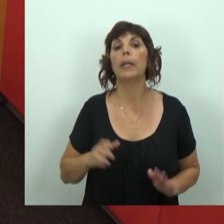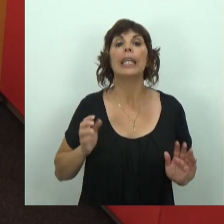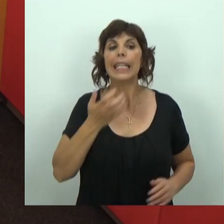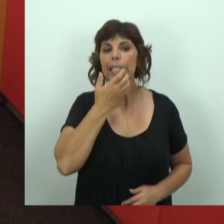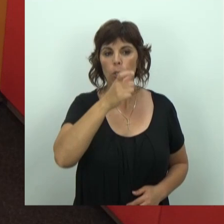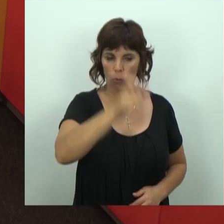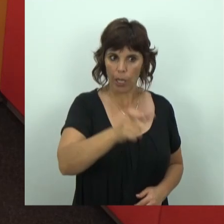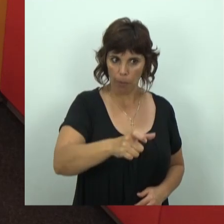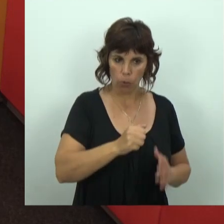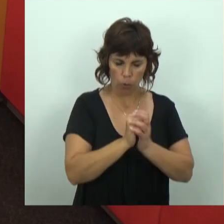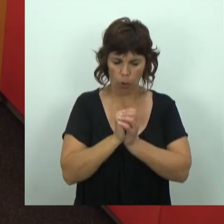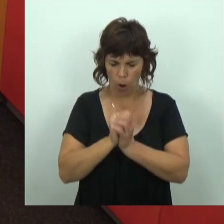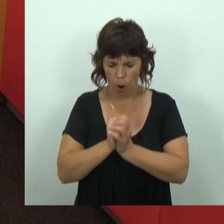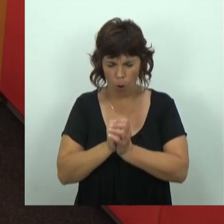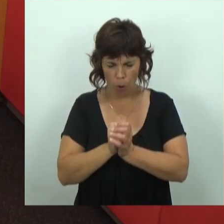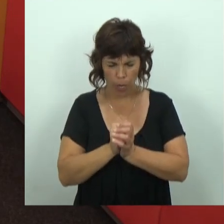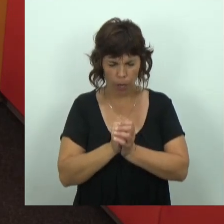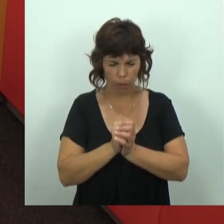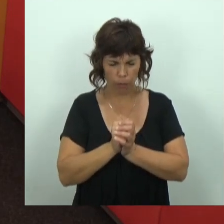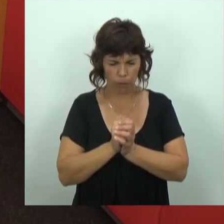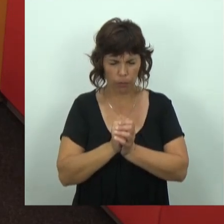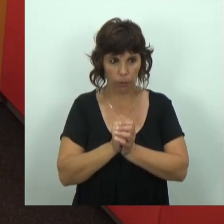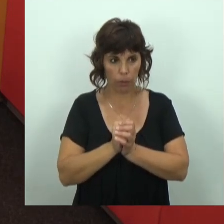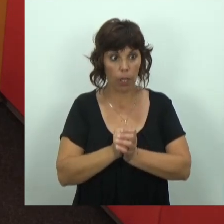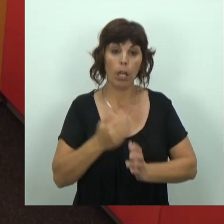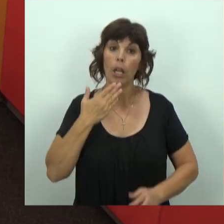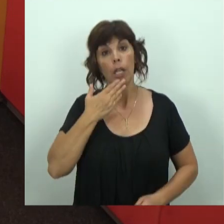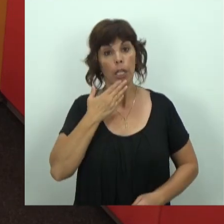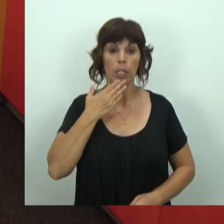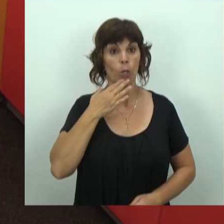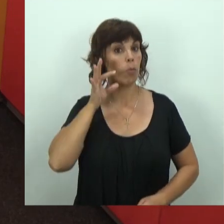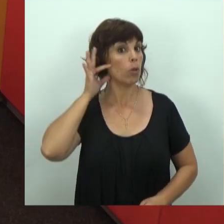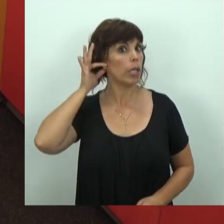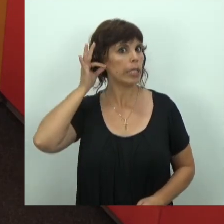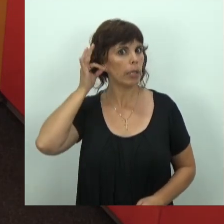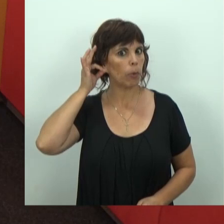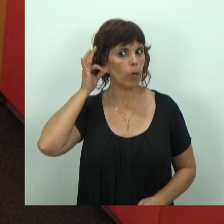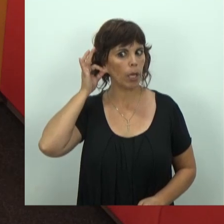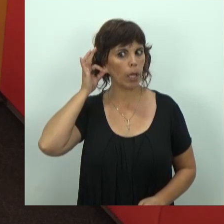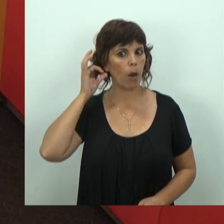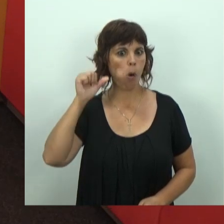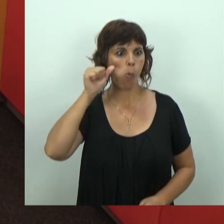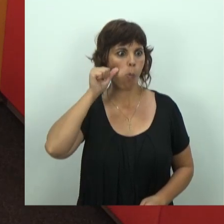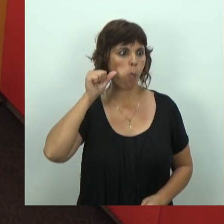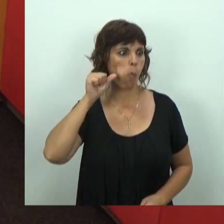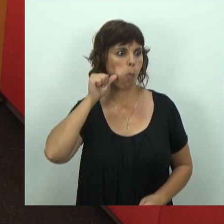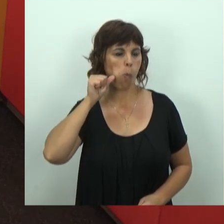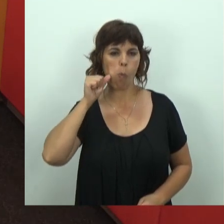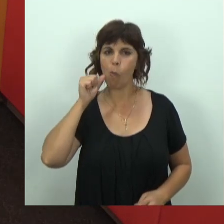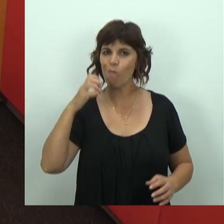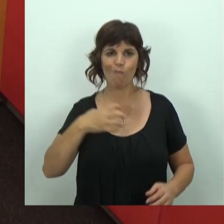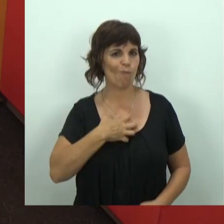Samuel en 1 Samuel capítulo 1, que ella oró de lo profundo de su